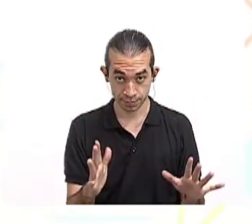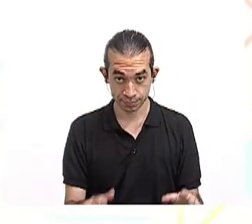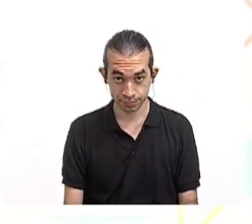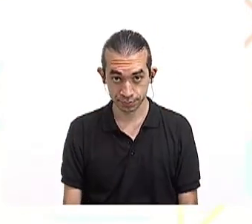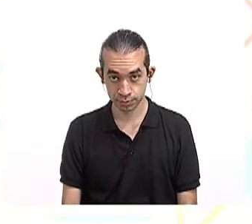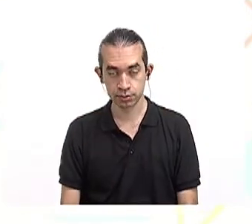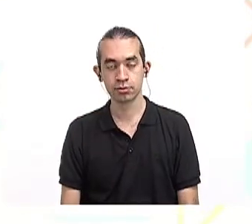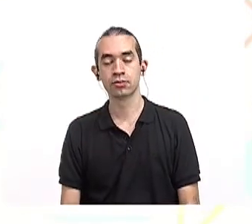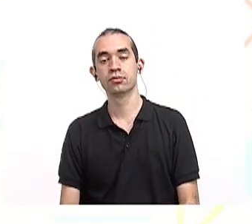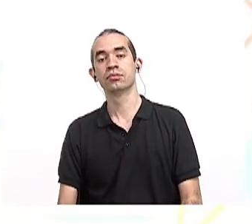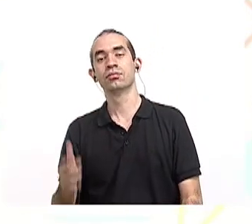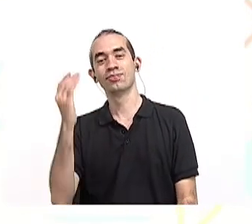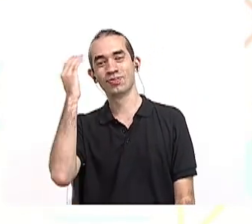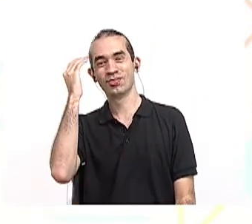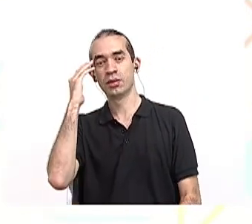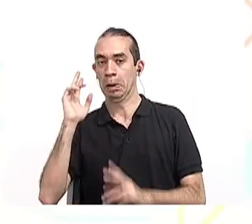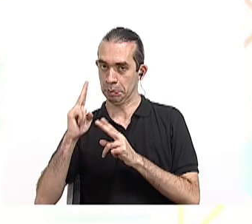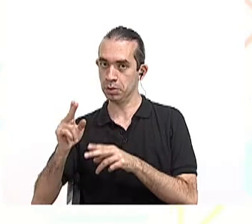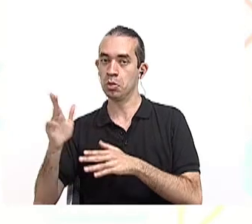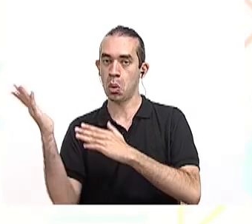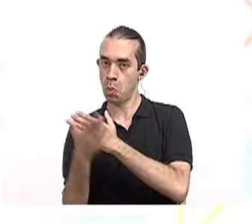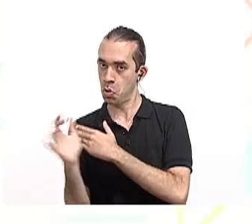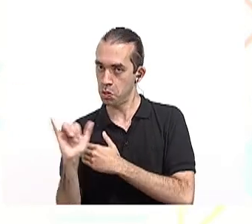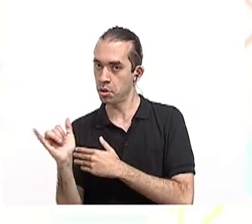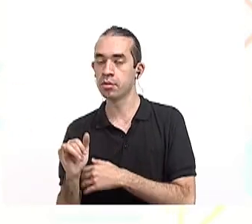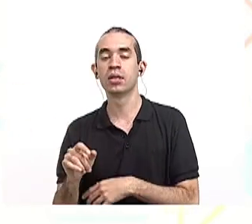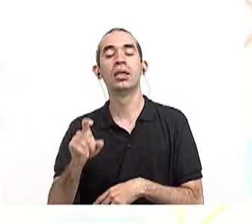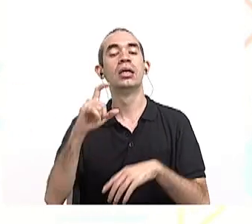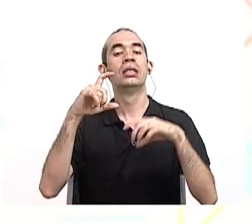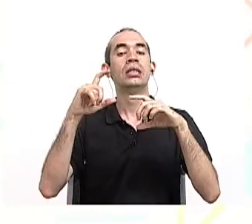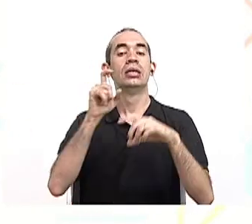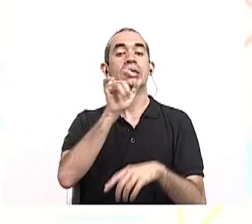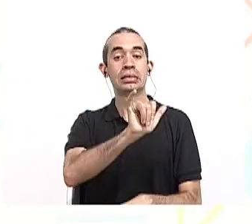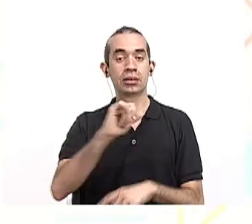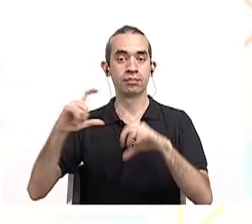dividir x menos entre x menos